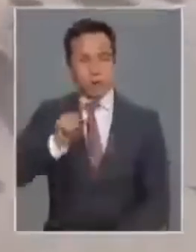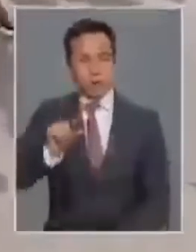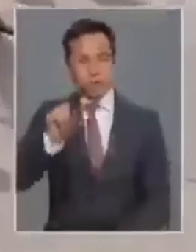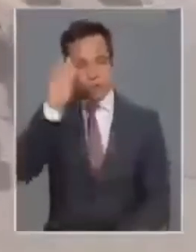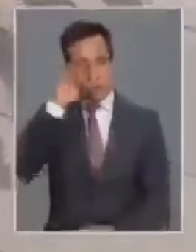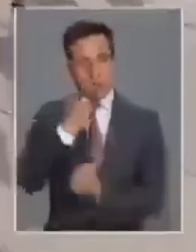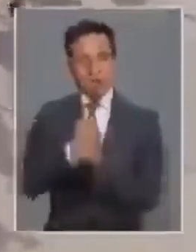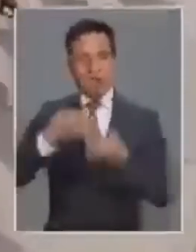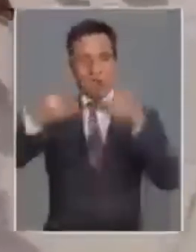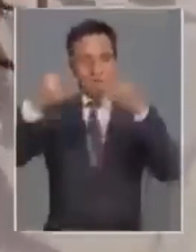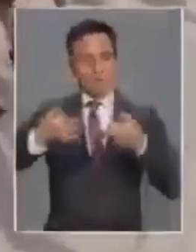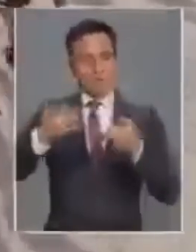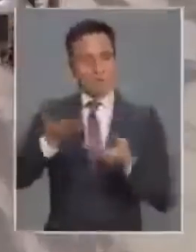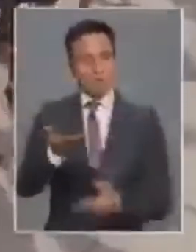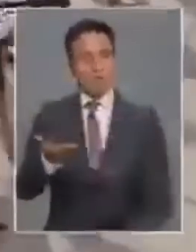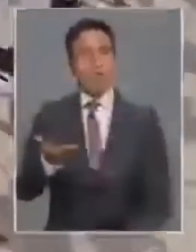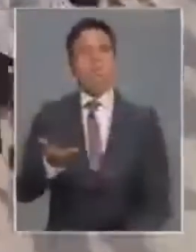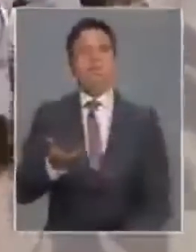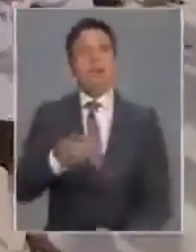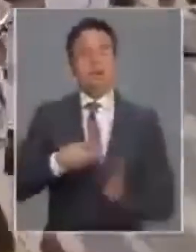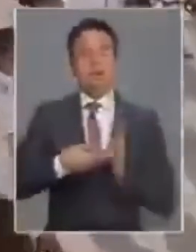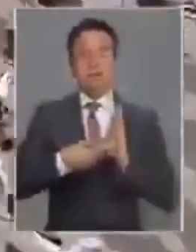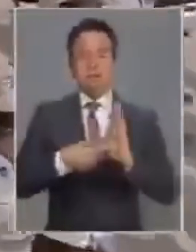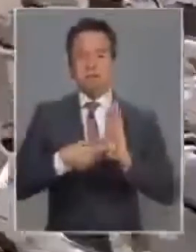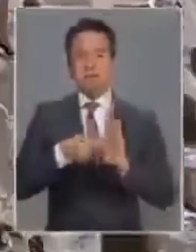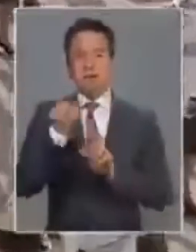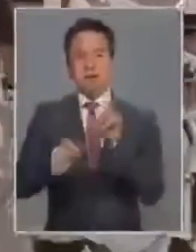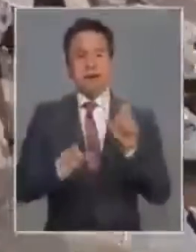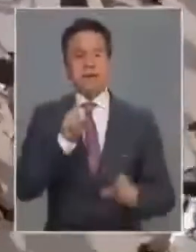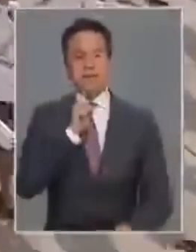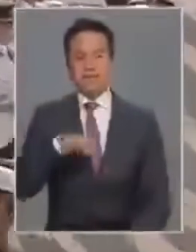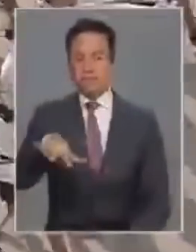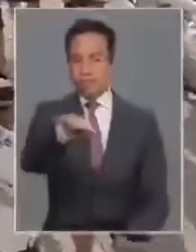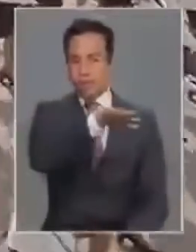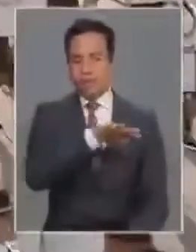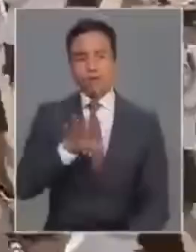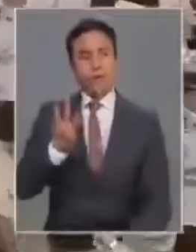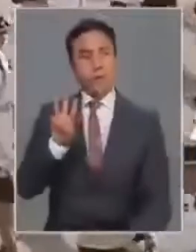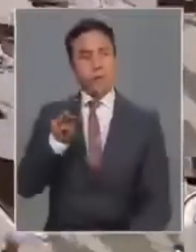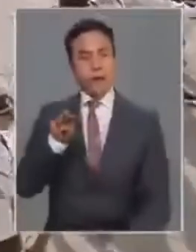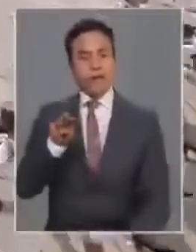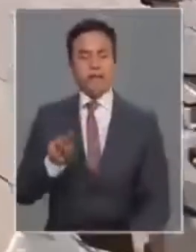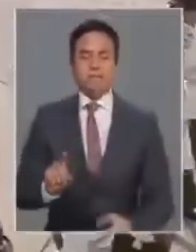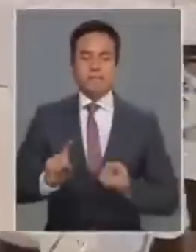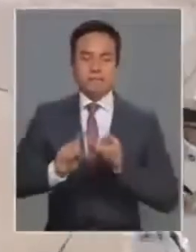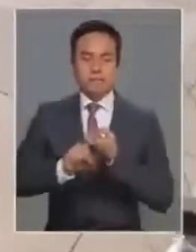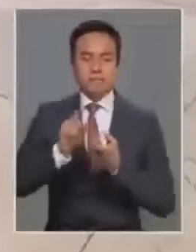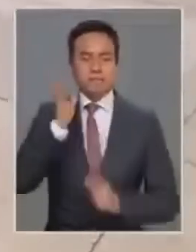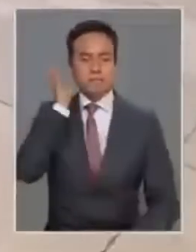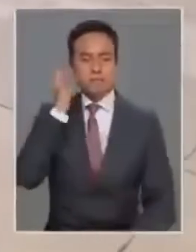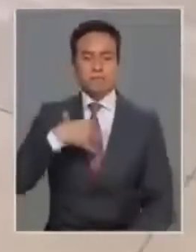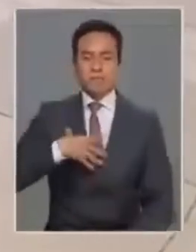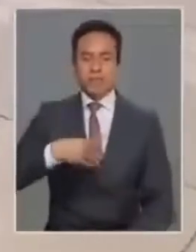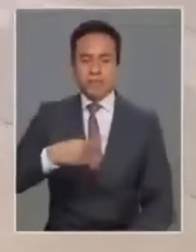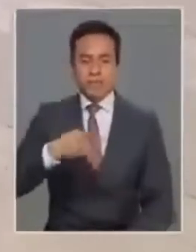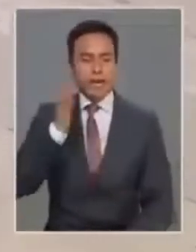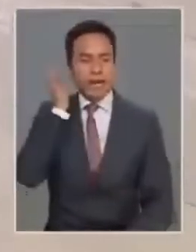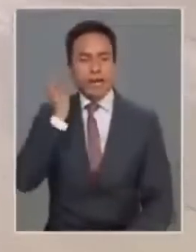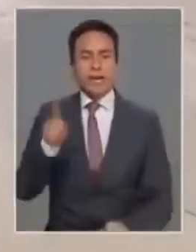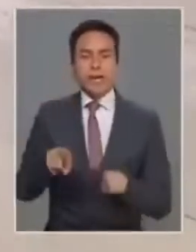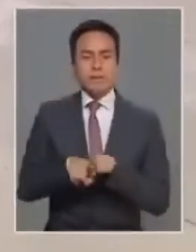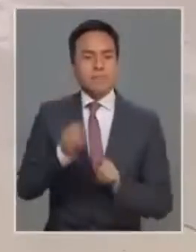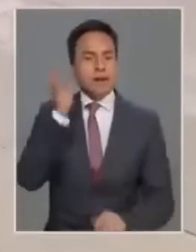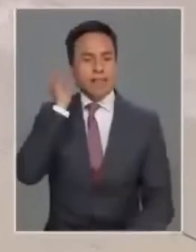en oficiales de Carabineros. Representan a quienes son madre, esposa, hija, hermana